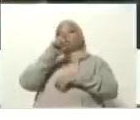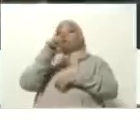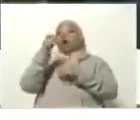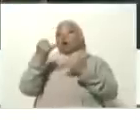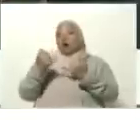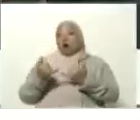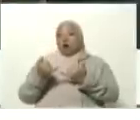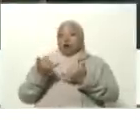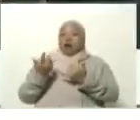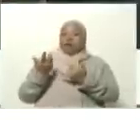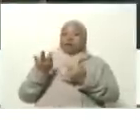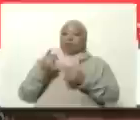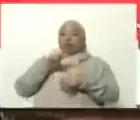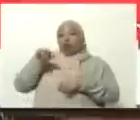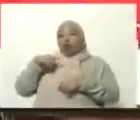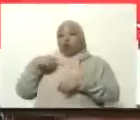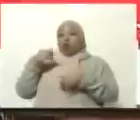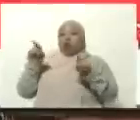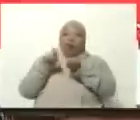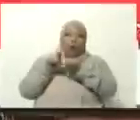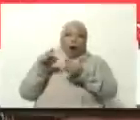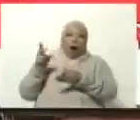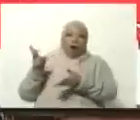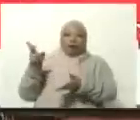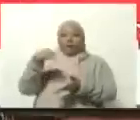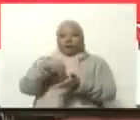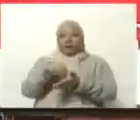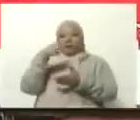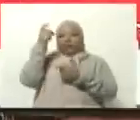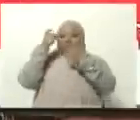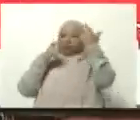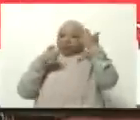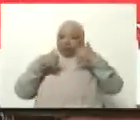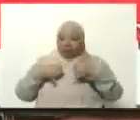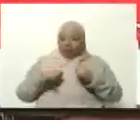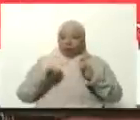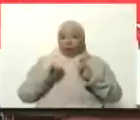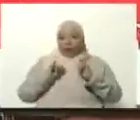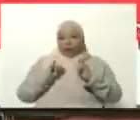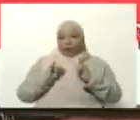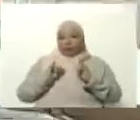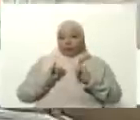estamos. Aquí estamos nosotros, aquí estamos los de Chávez, las de Chávez.